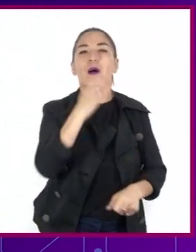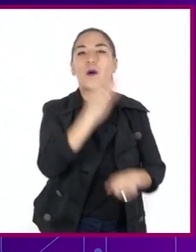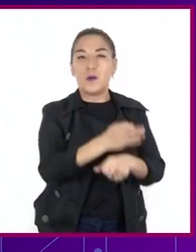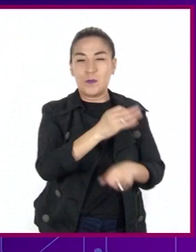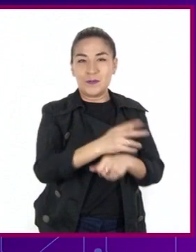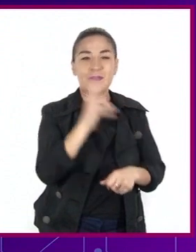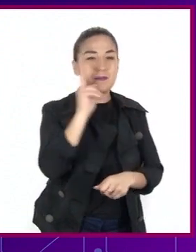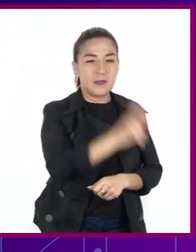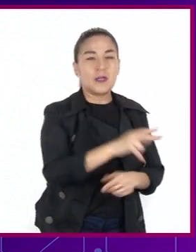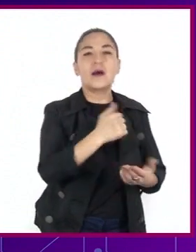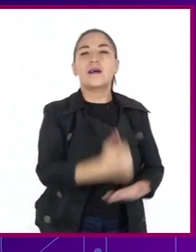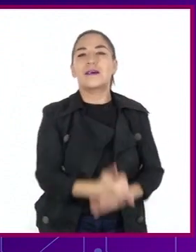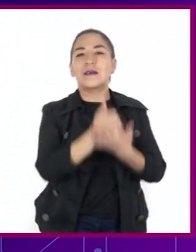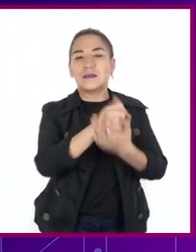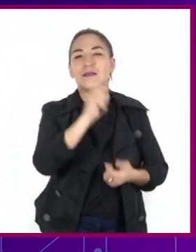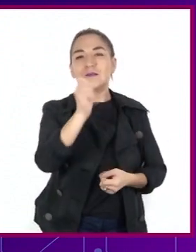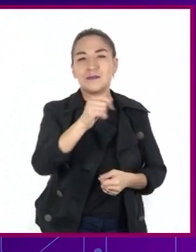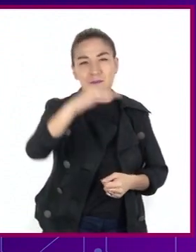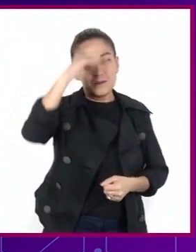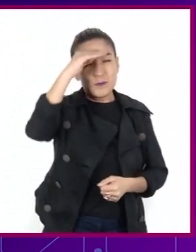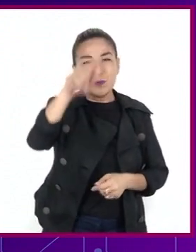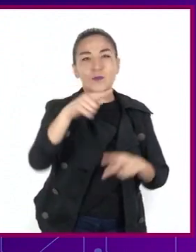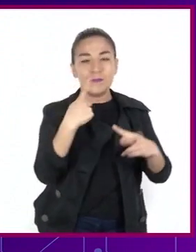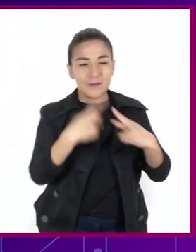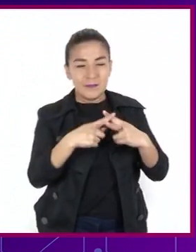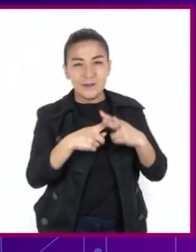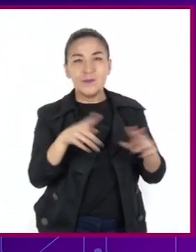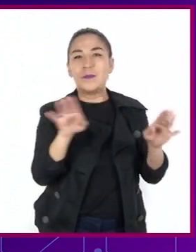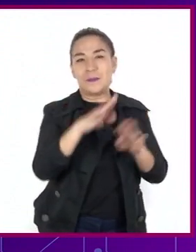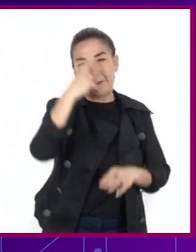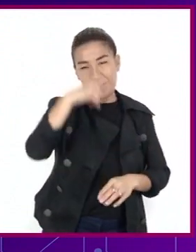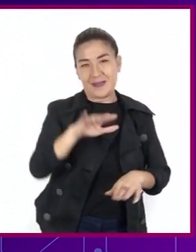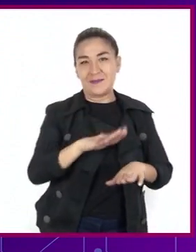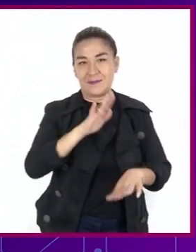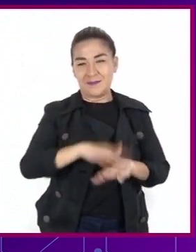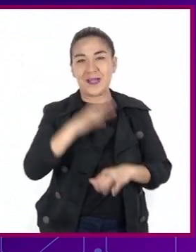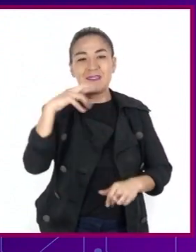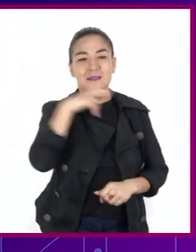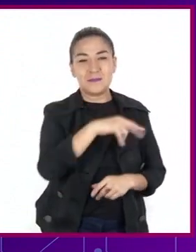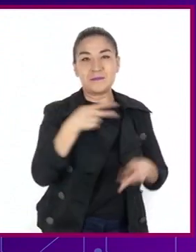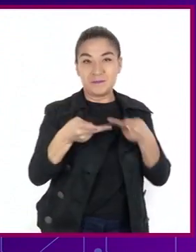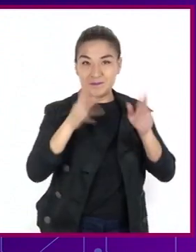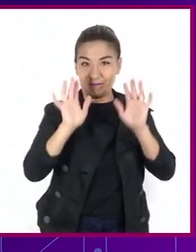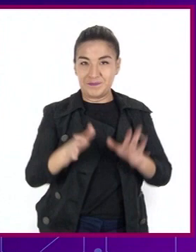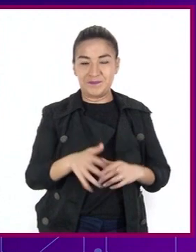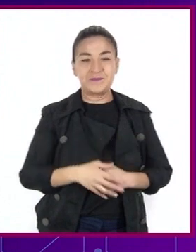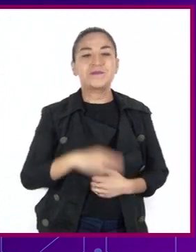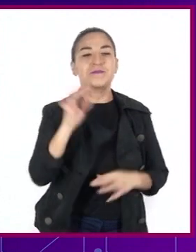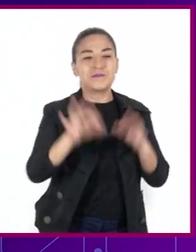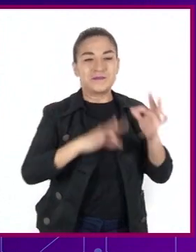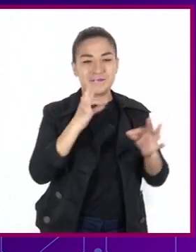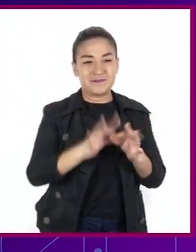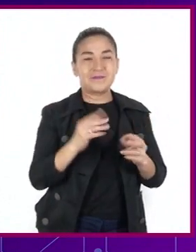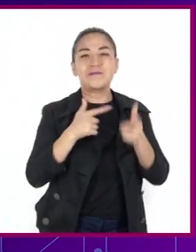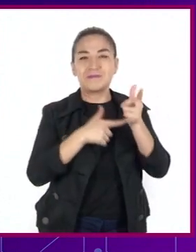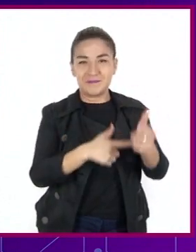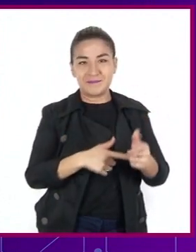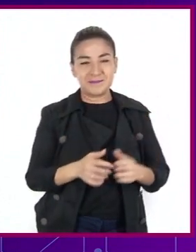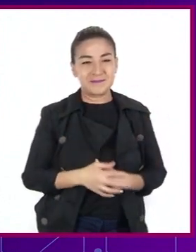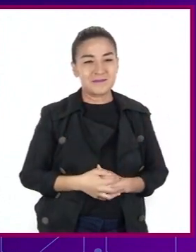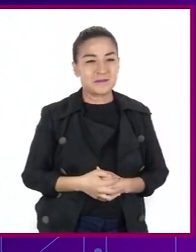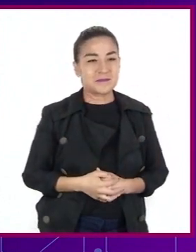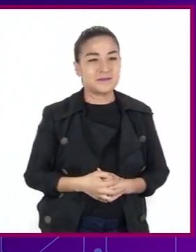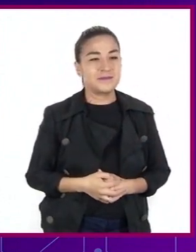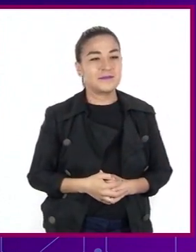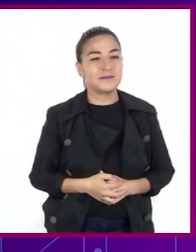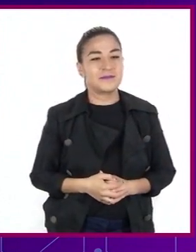vez nos apoyaremos en el cálculo mental para avanzar más rápido. ¿Preparados? Comencemos. Para